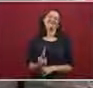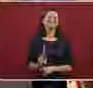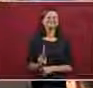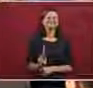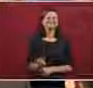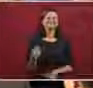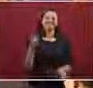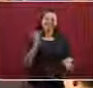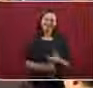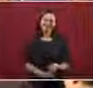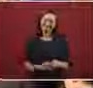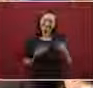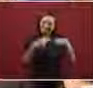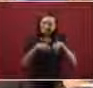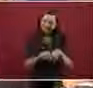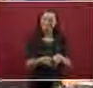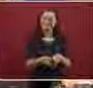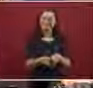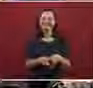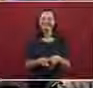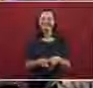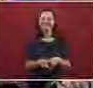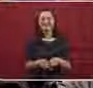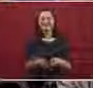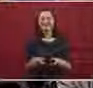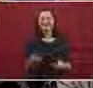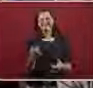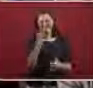al mismo tiempo se violaba